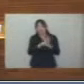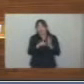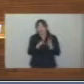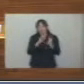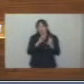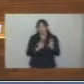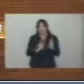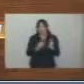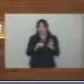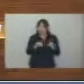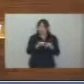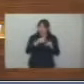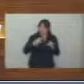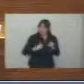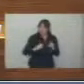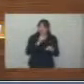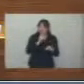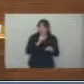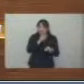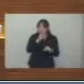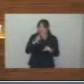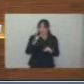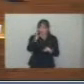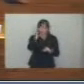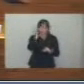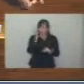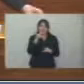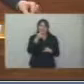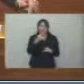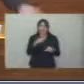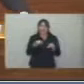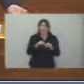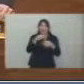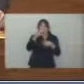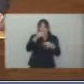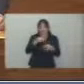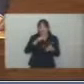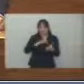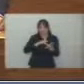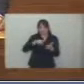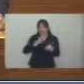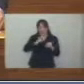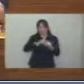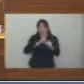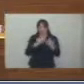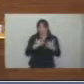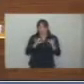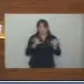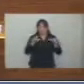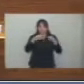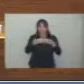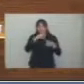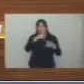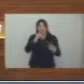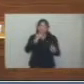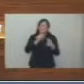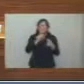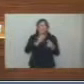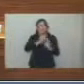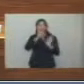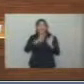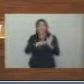hacía referencia la portavoz del PP cuando hablaba de la ponencia reunida el lunes en este Parlamento. Porque después de un debate de totalidad